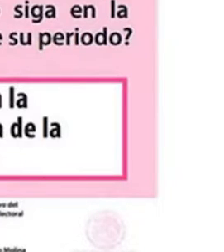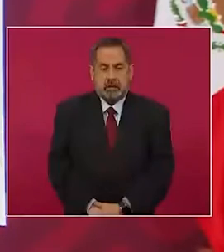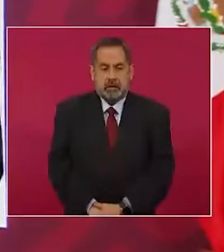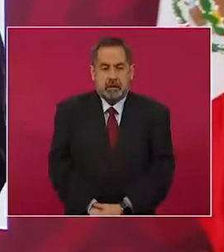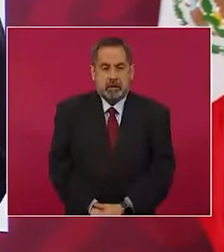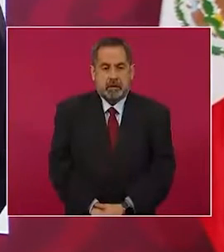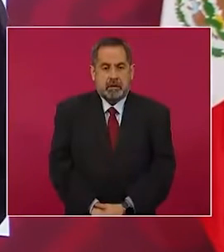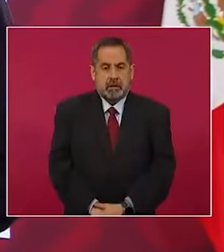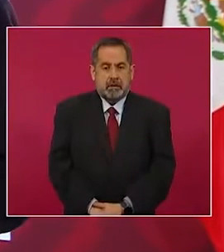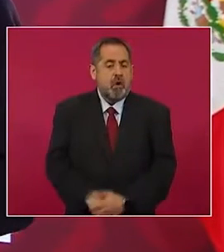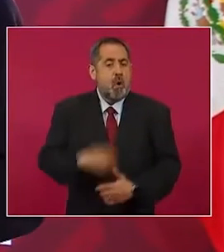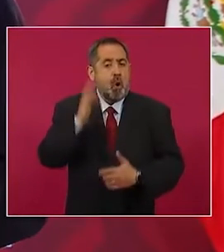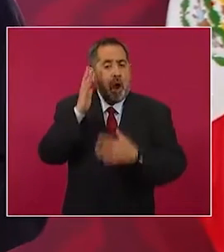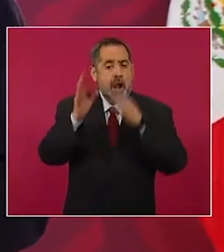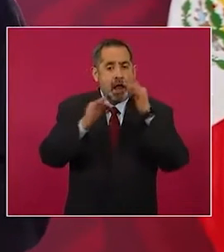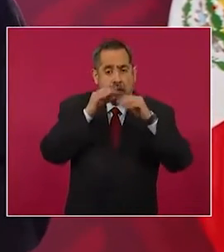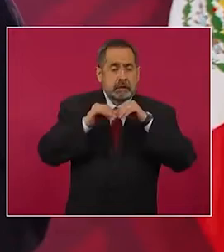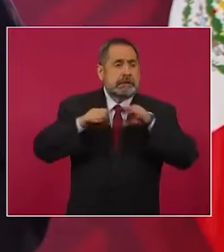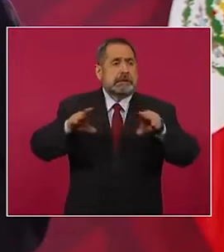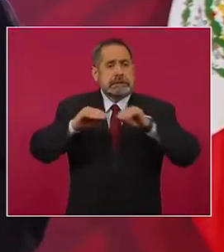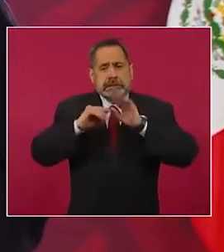Los medios de información,